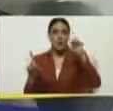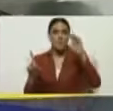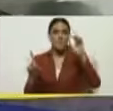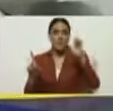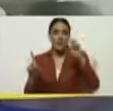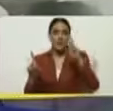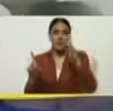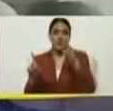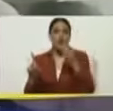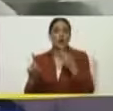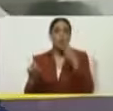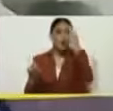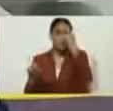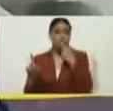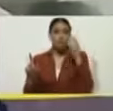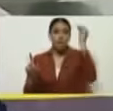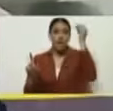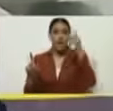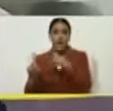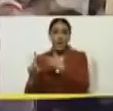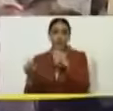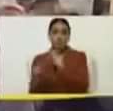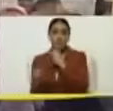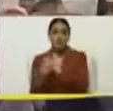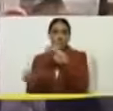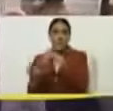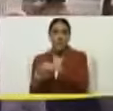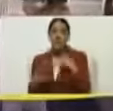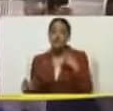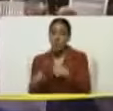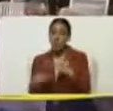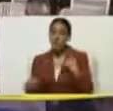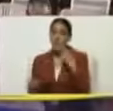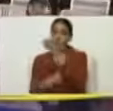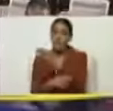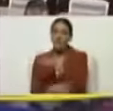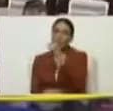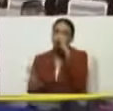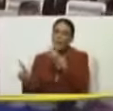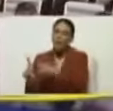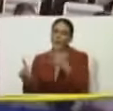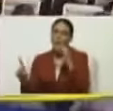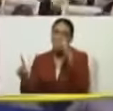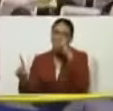Teques. Mira, estuve en Los Teques el lunes. ¿Ah? ¿Qué edad tienes tú, Luis José?